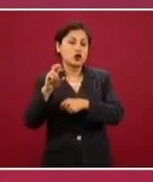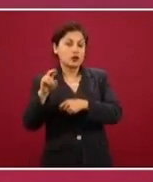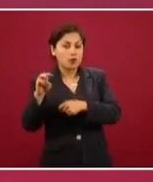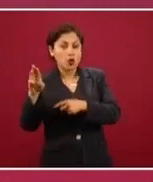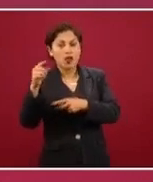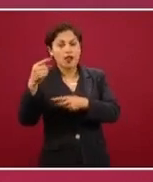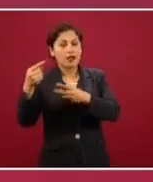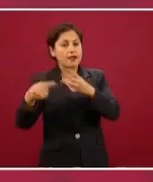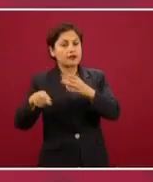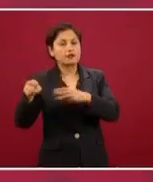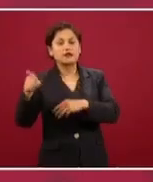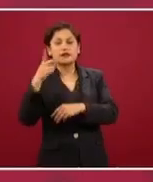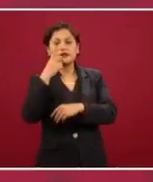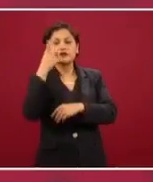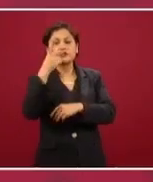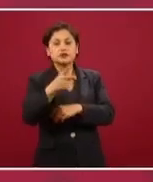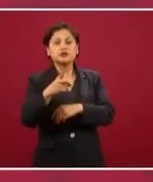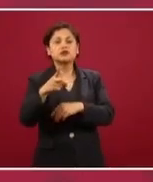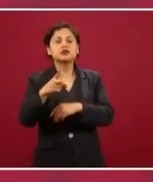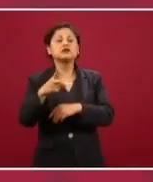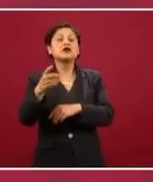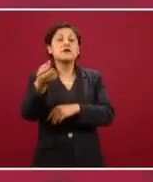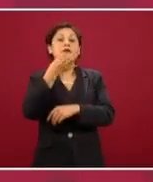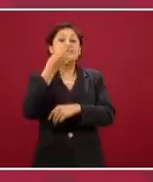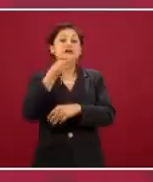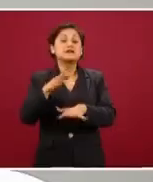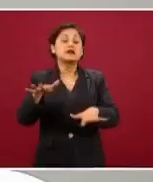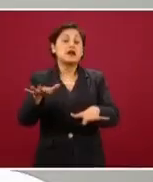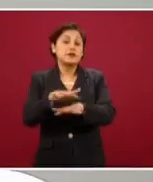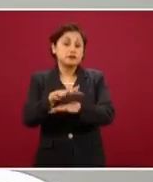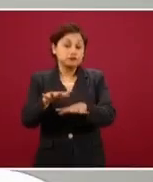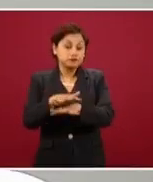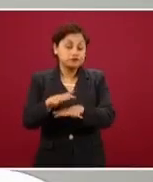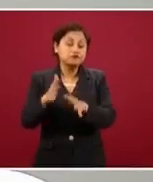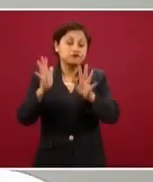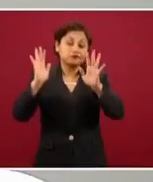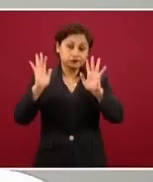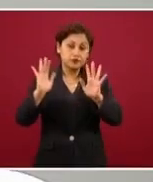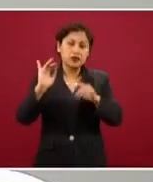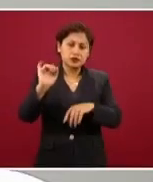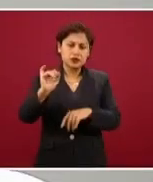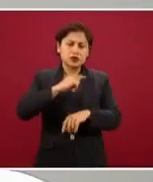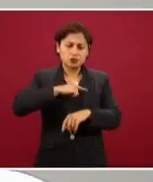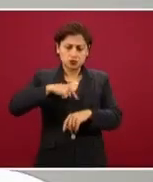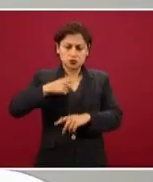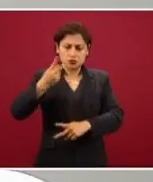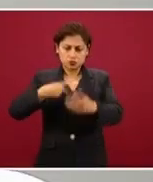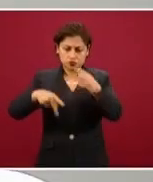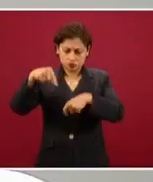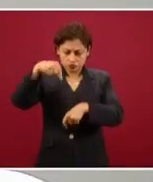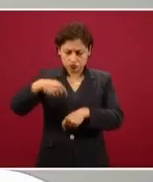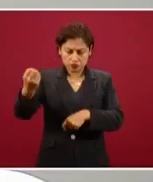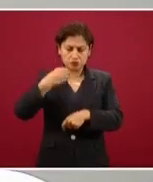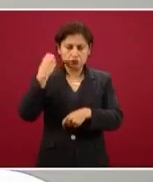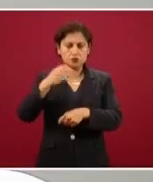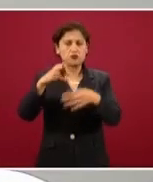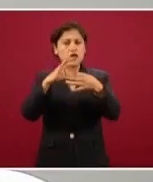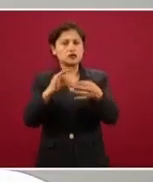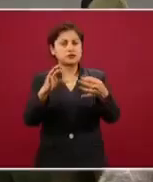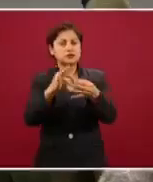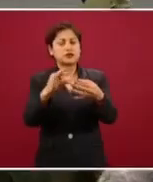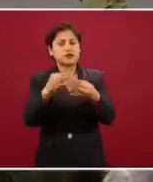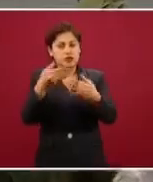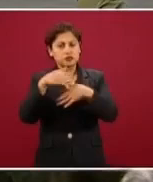medicinas piratas. Entonces vamos a explicar bien sobre esto, informar